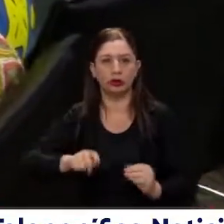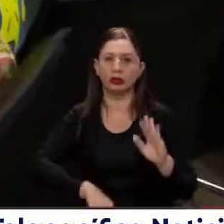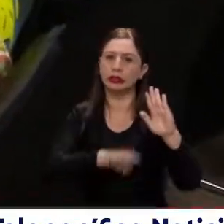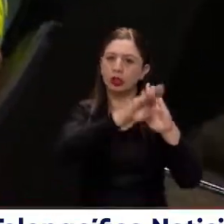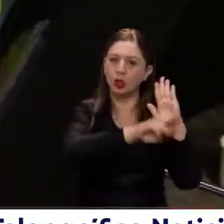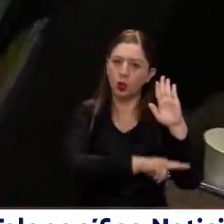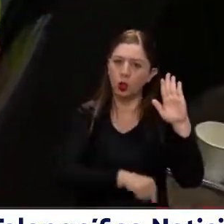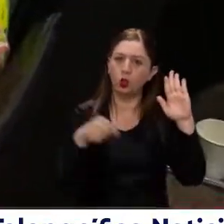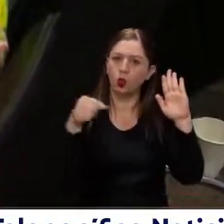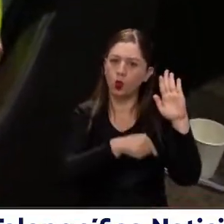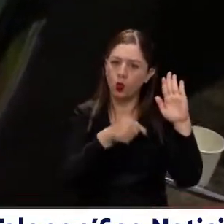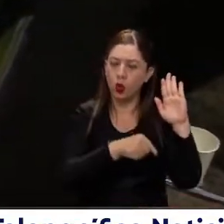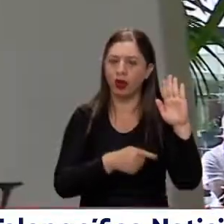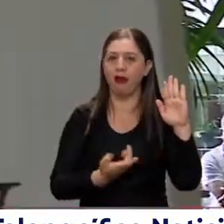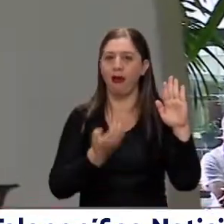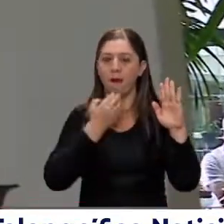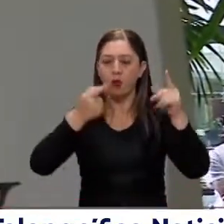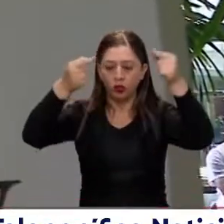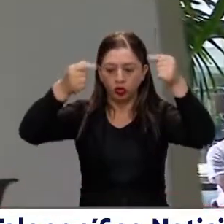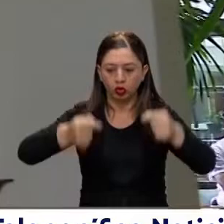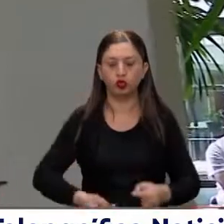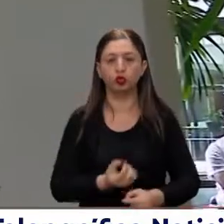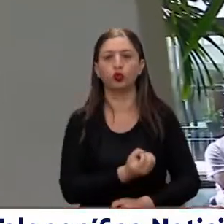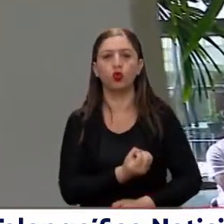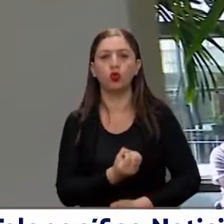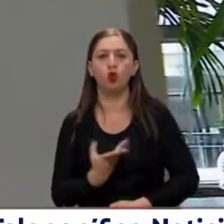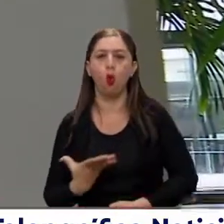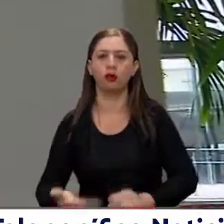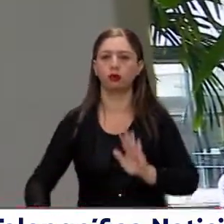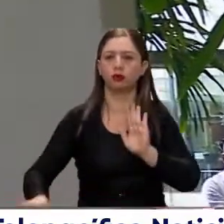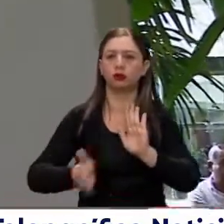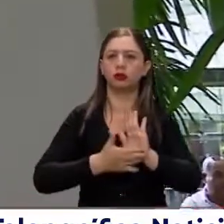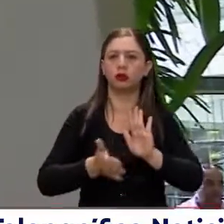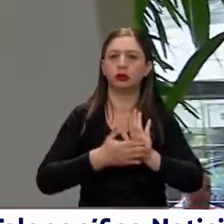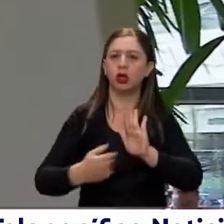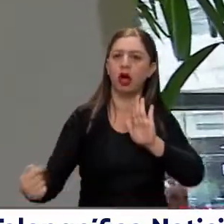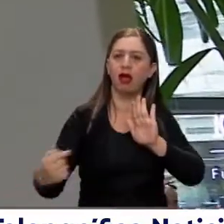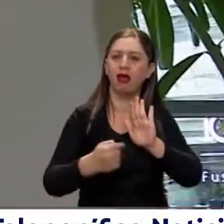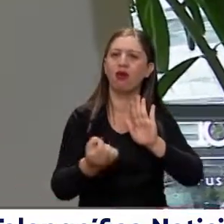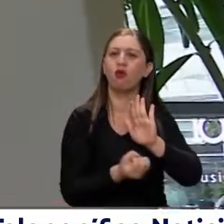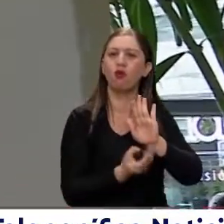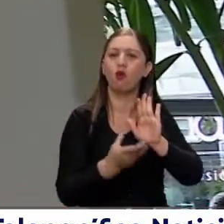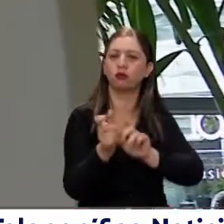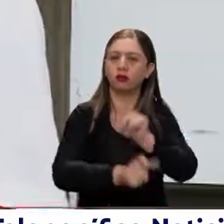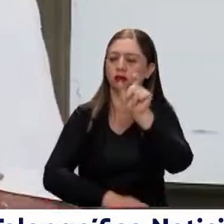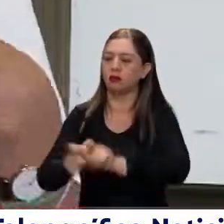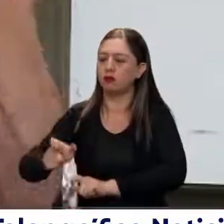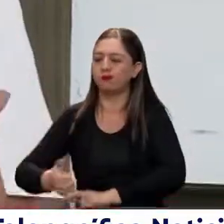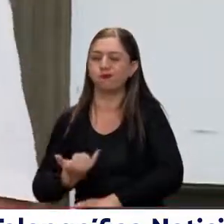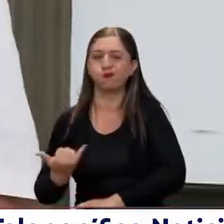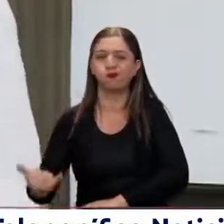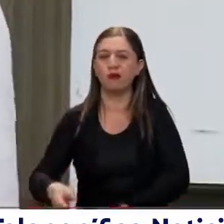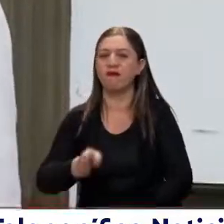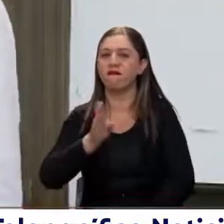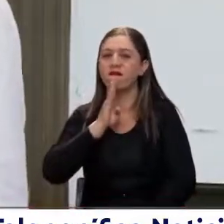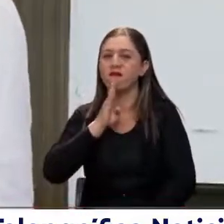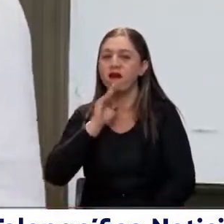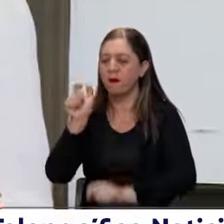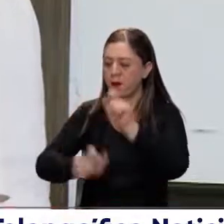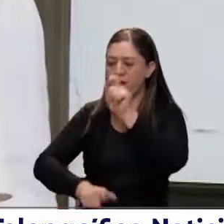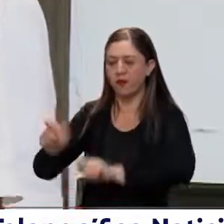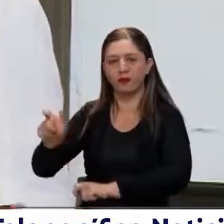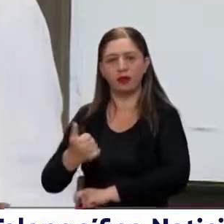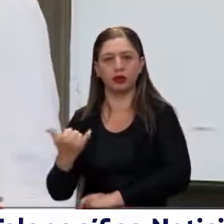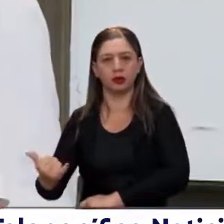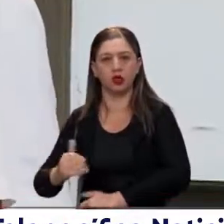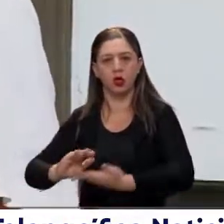protocolo, que el registro tenga y visibilice cuántas son las personas y quiénes son las personas de